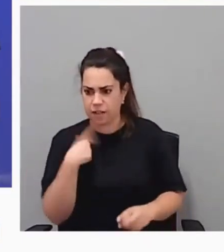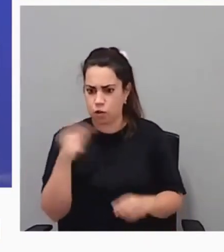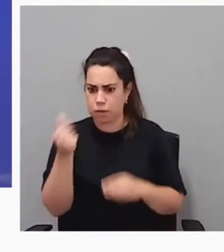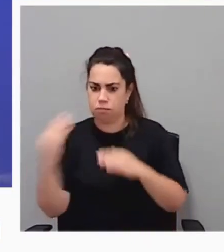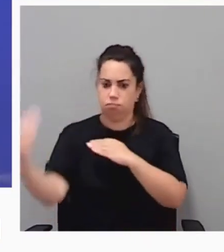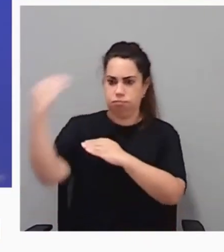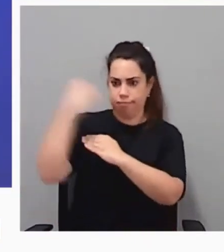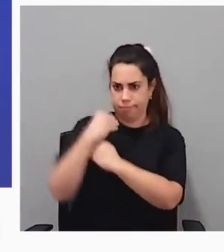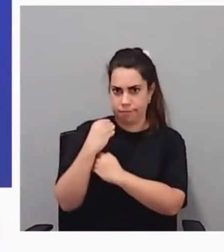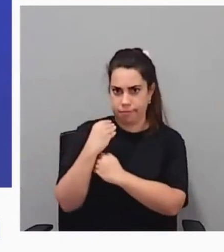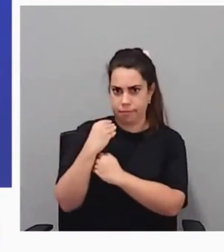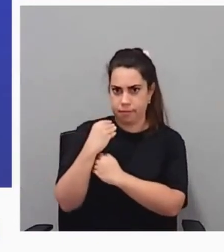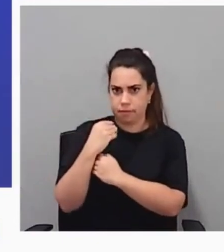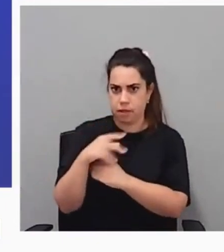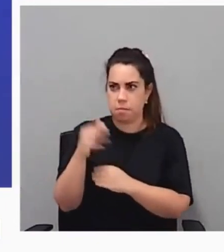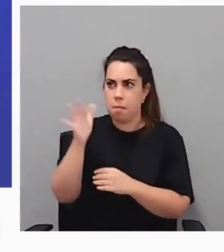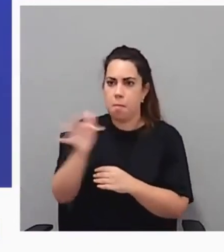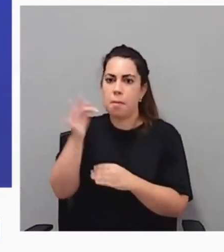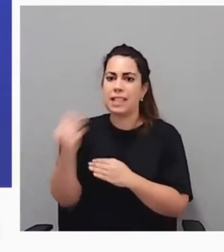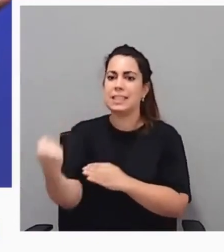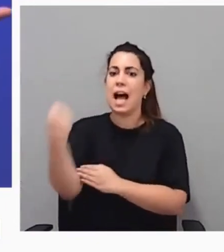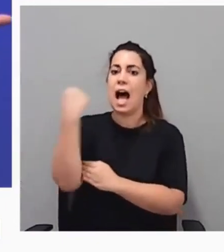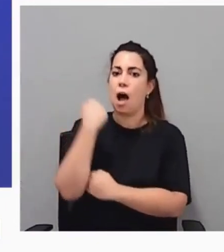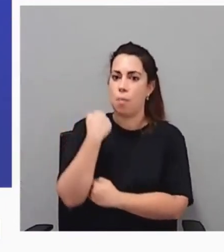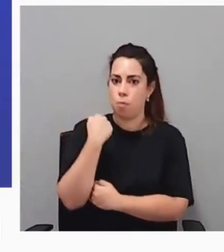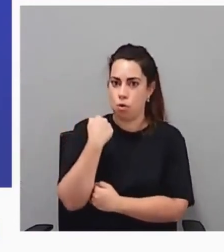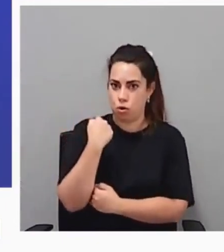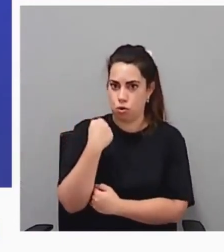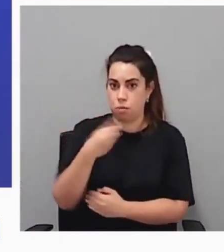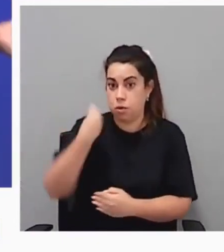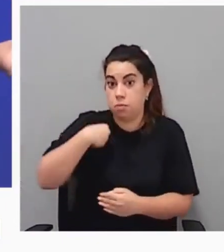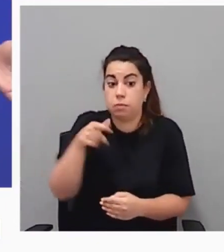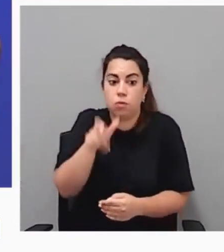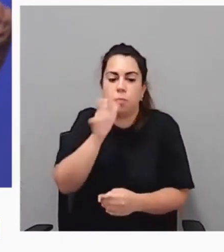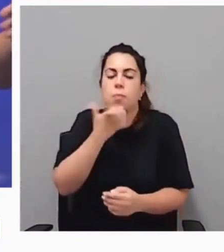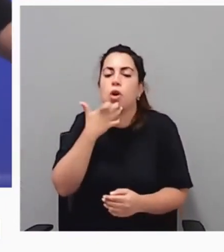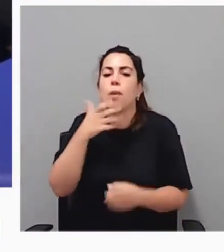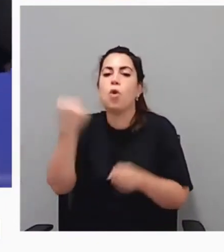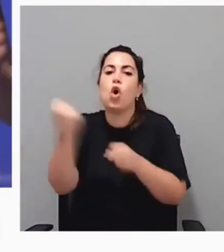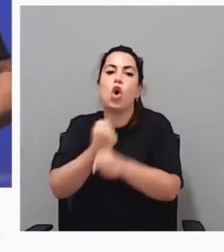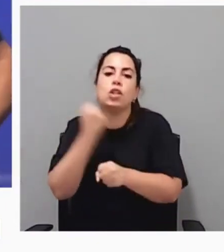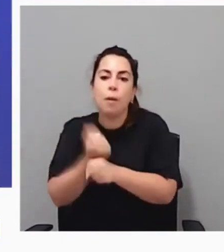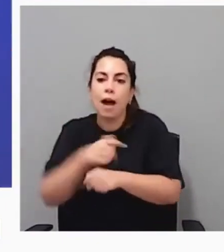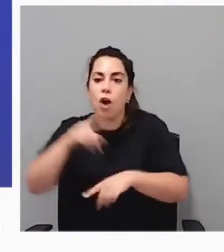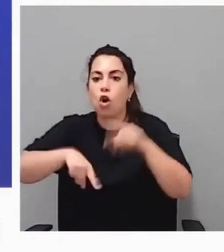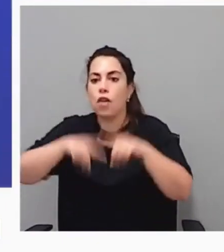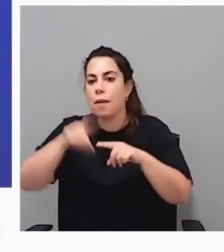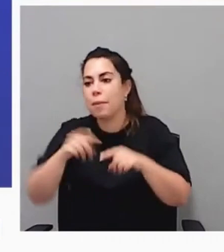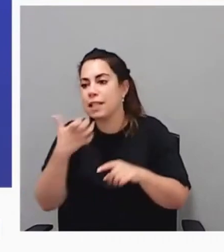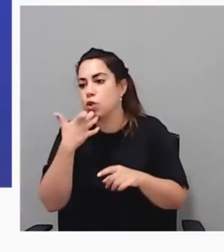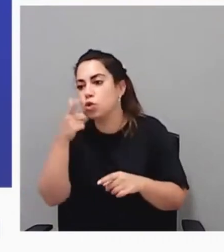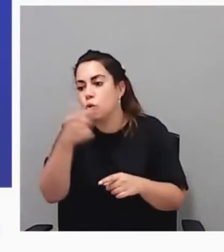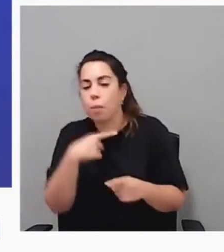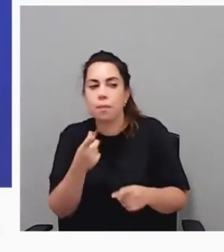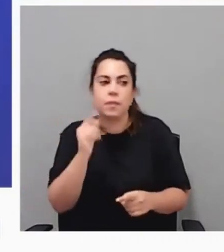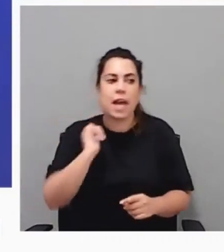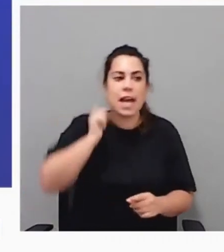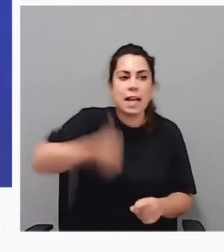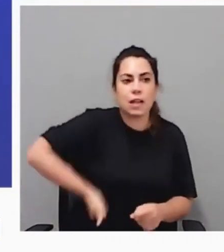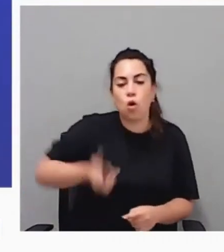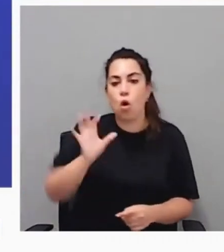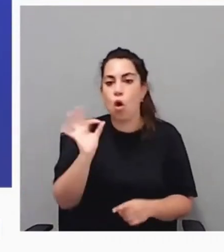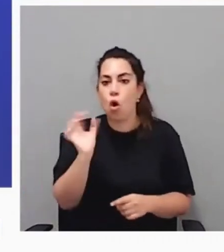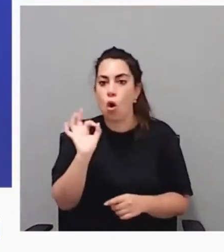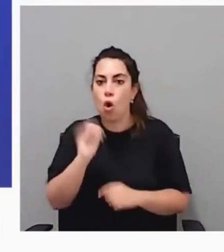social. Todos sabemos que en un trabajo te va mejor o te va peor si eres de clase media-baja o si eres de clase alta. El